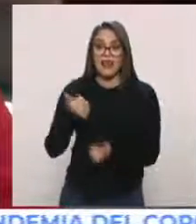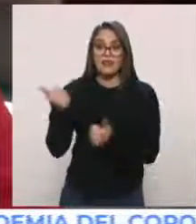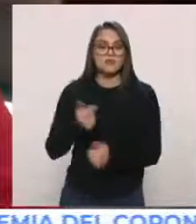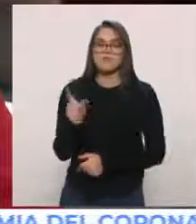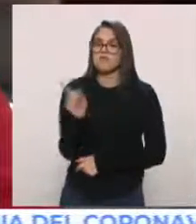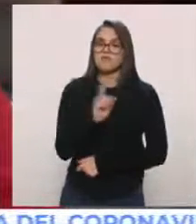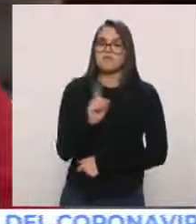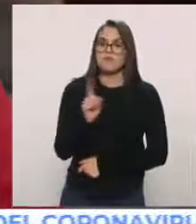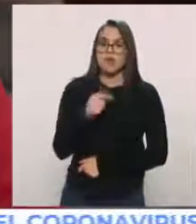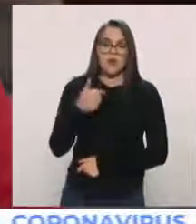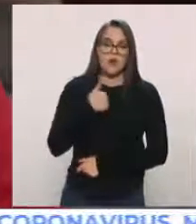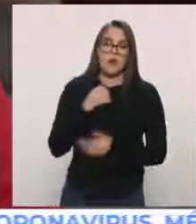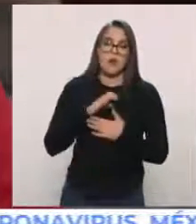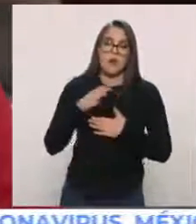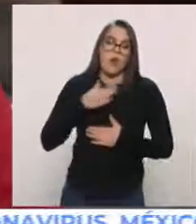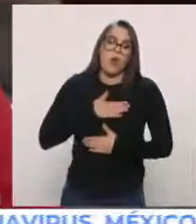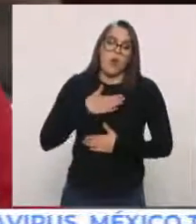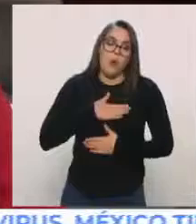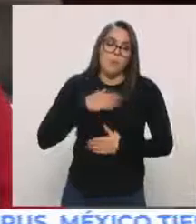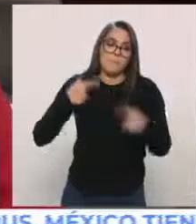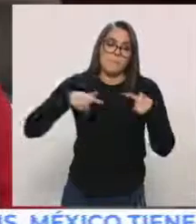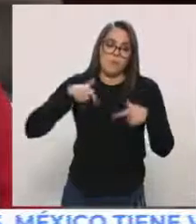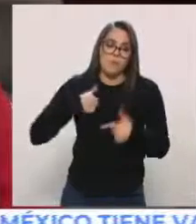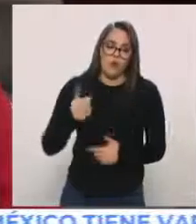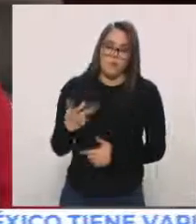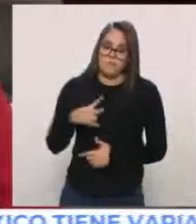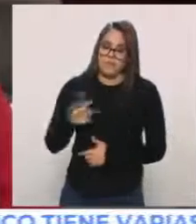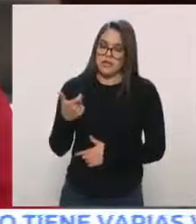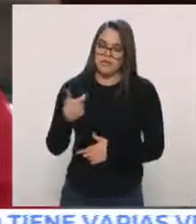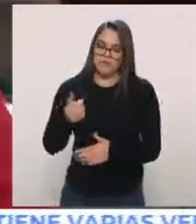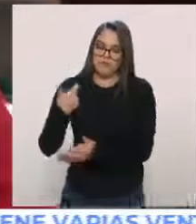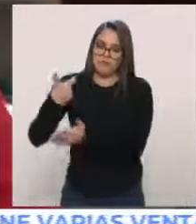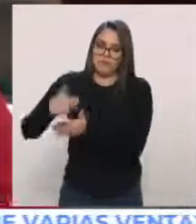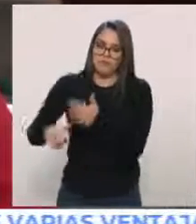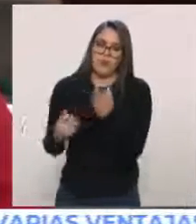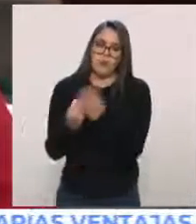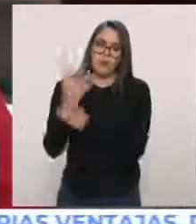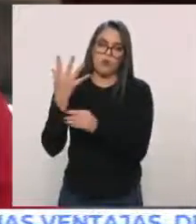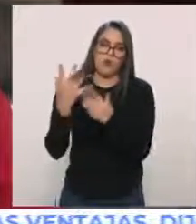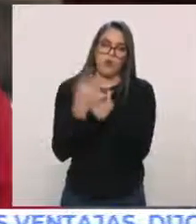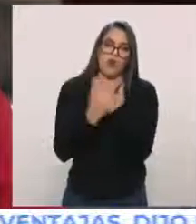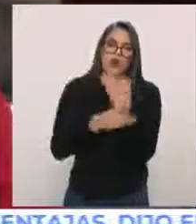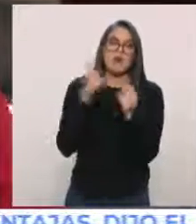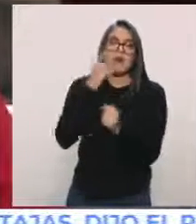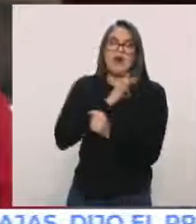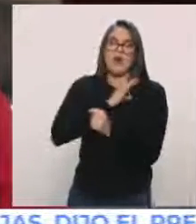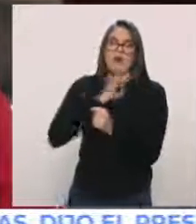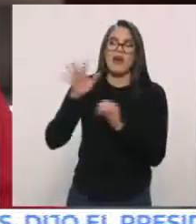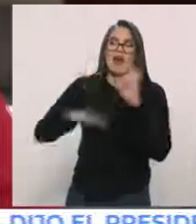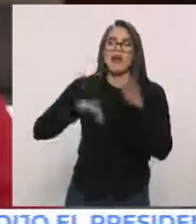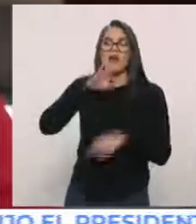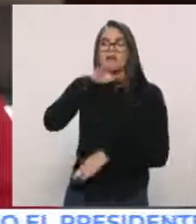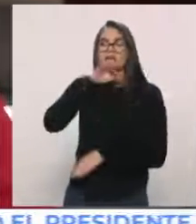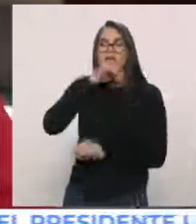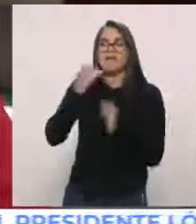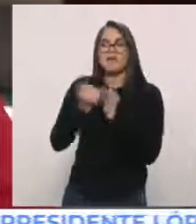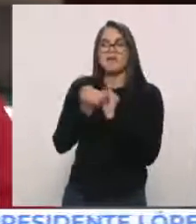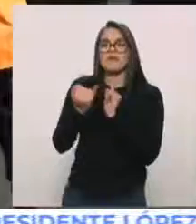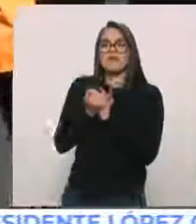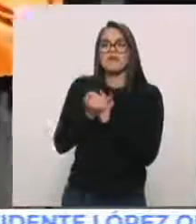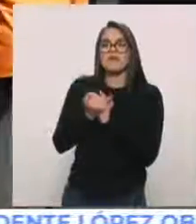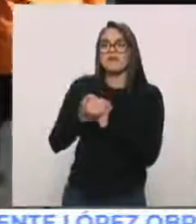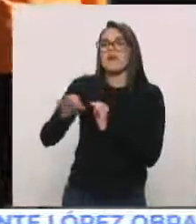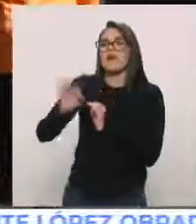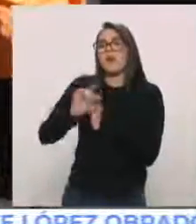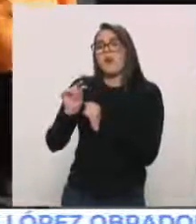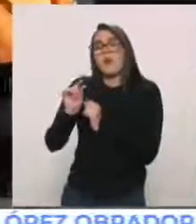por mi parte me compro este tipo de guantes para aislarme un poquito de lo que podría ser la contaminación, pero al final de cuentas me contamino.